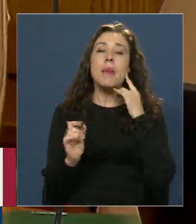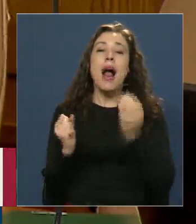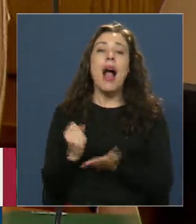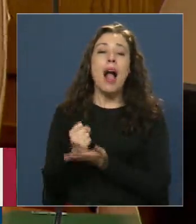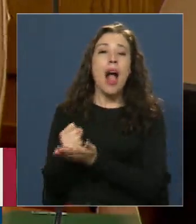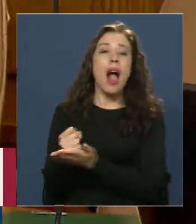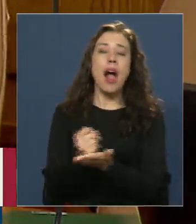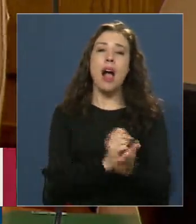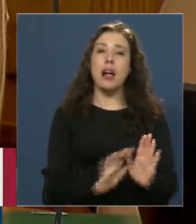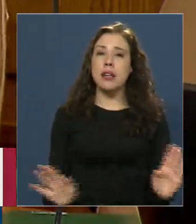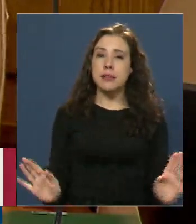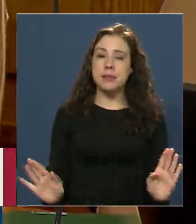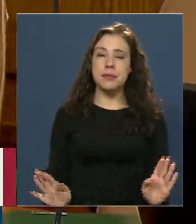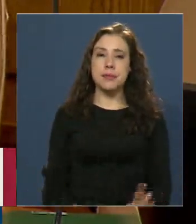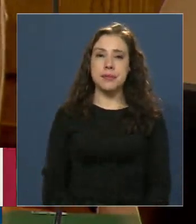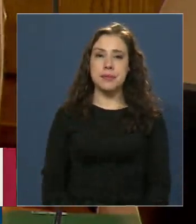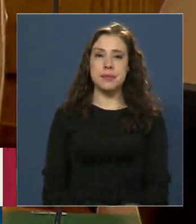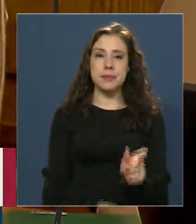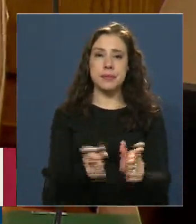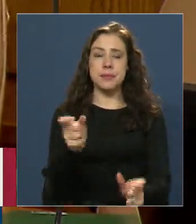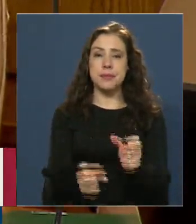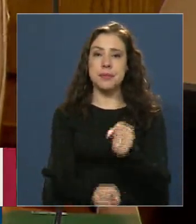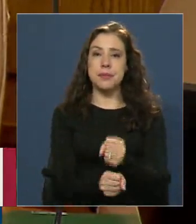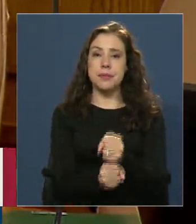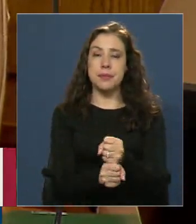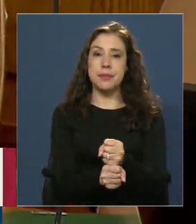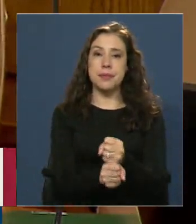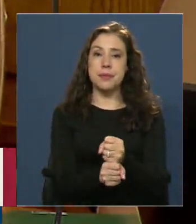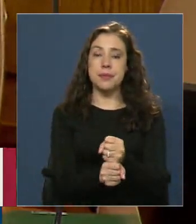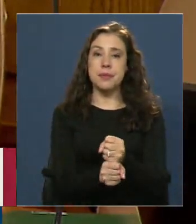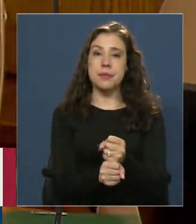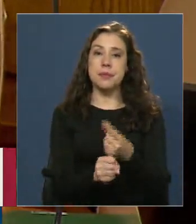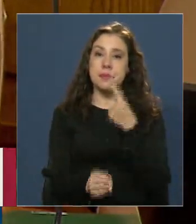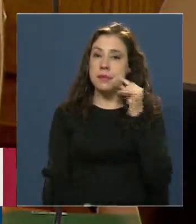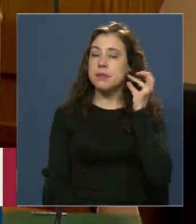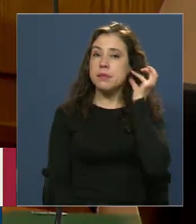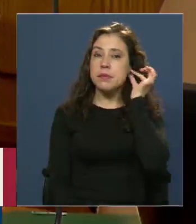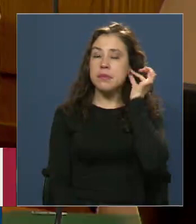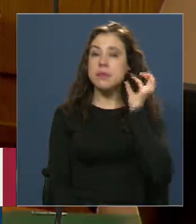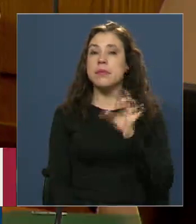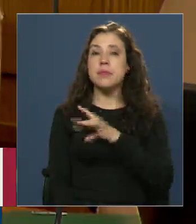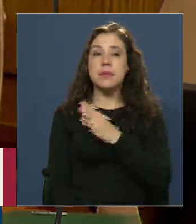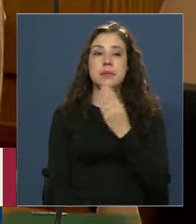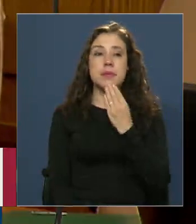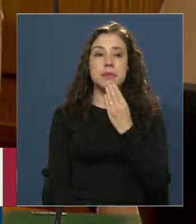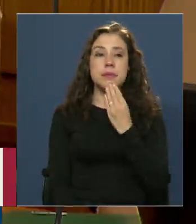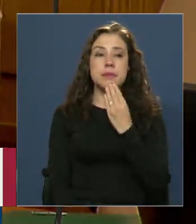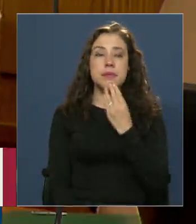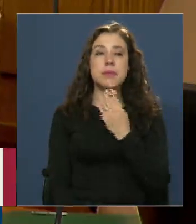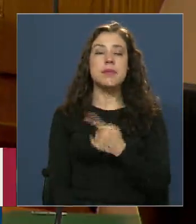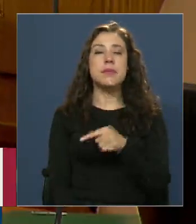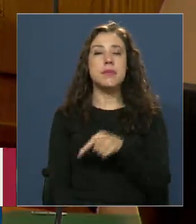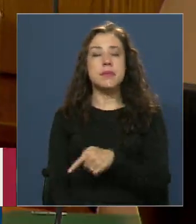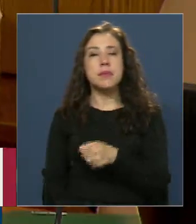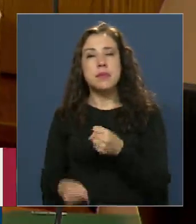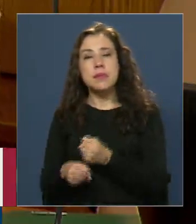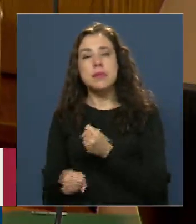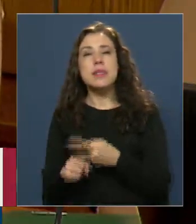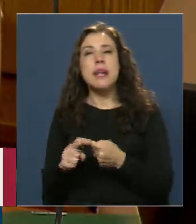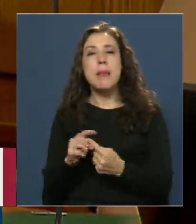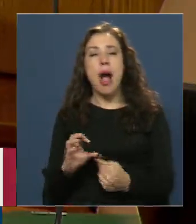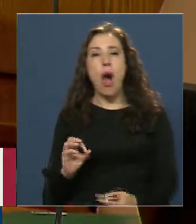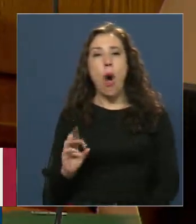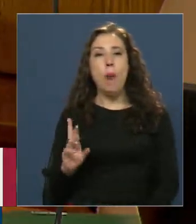asistencialistas. Y los trabajadores y trabajadoras en Chile, incluyo desde los obreros hasta los